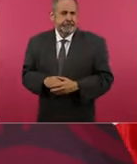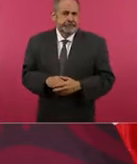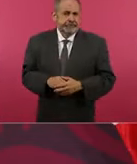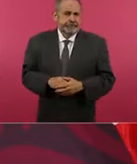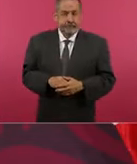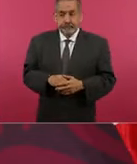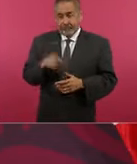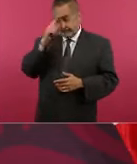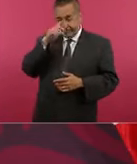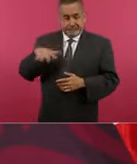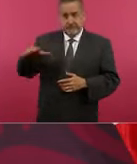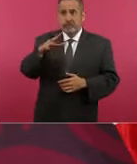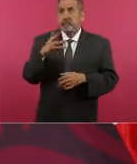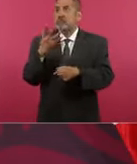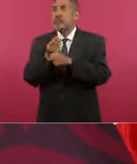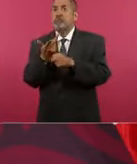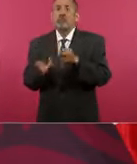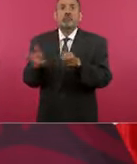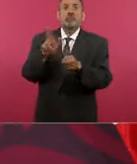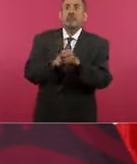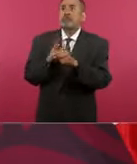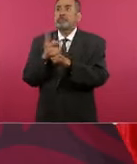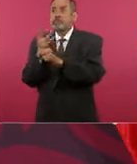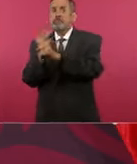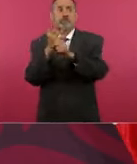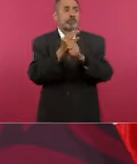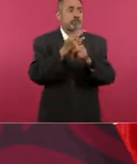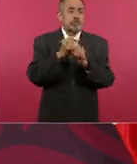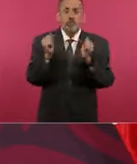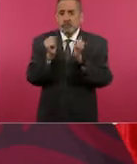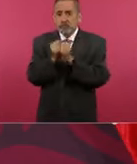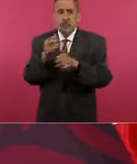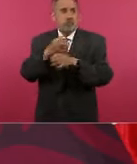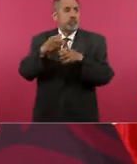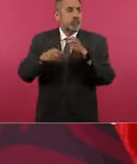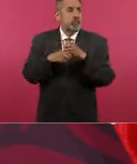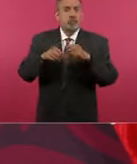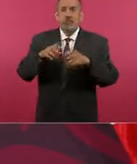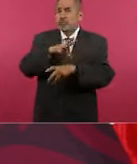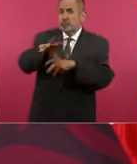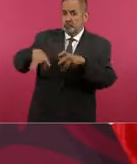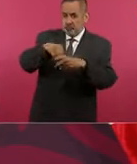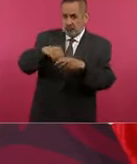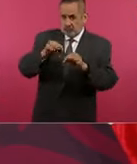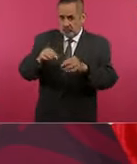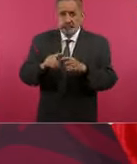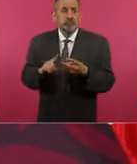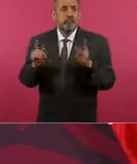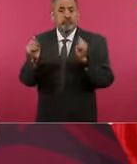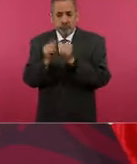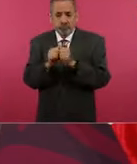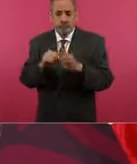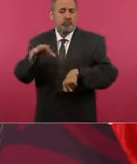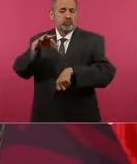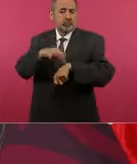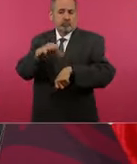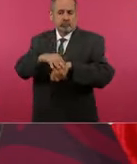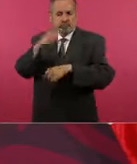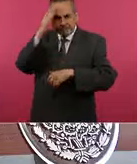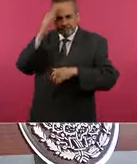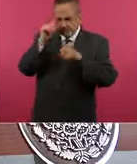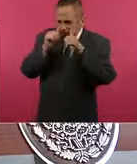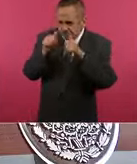estén bien los centros de salud, los hospitales, que tengan equipos, que tengan médicos generales,